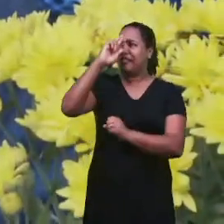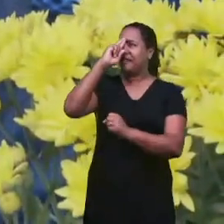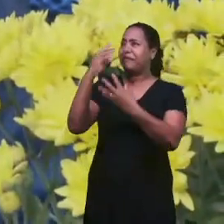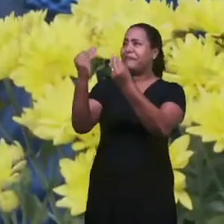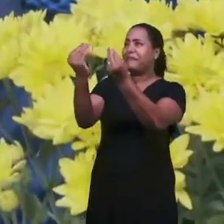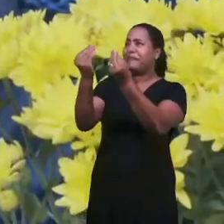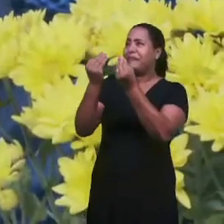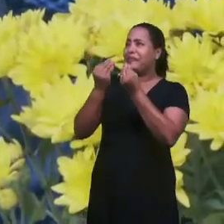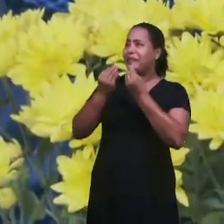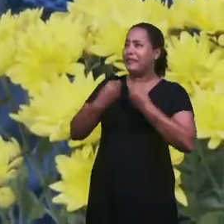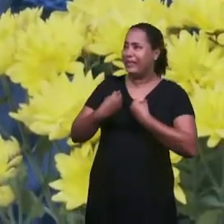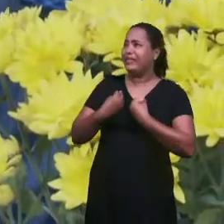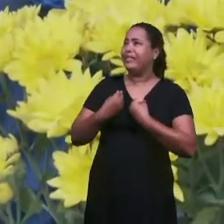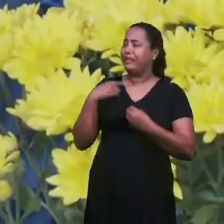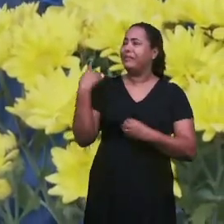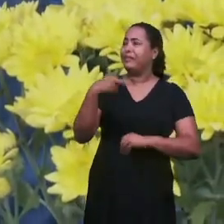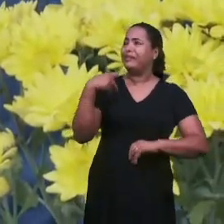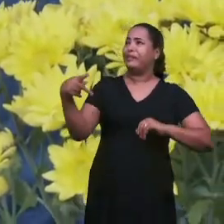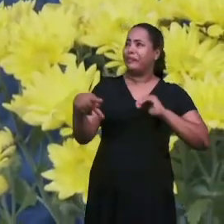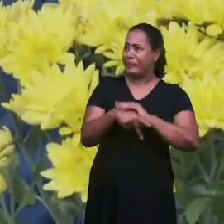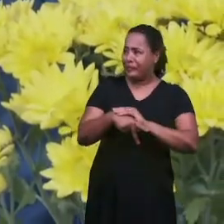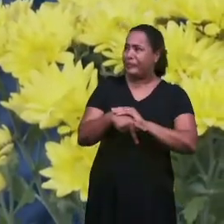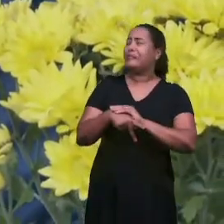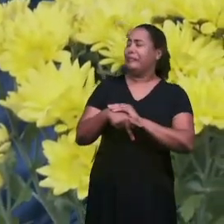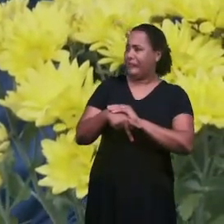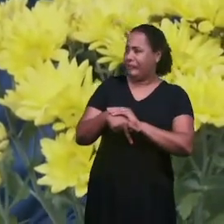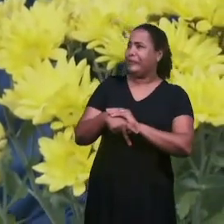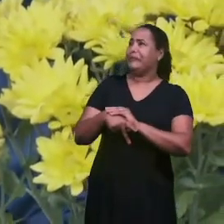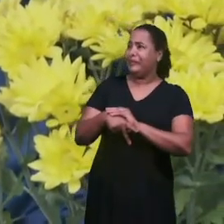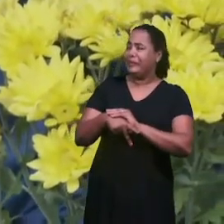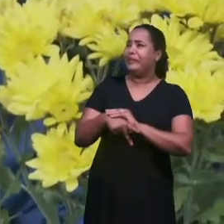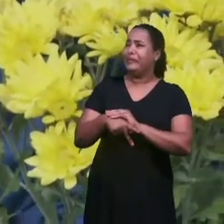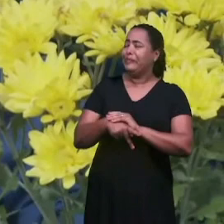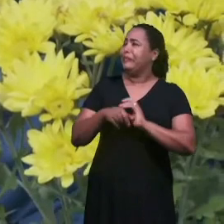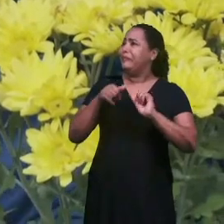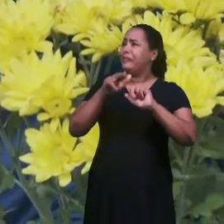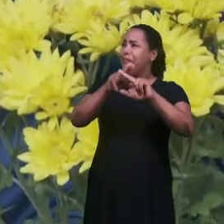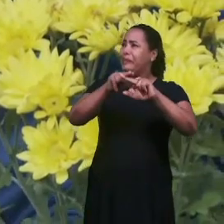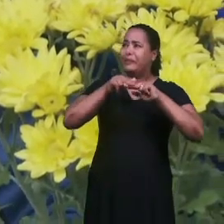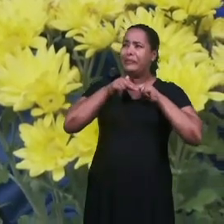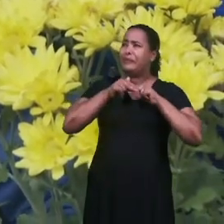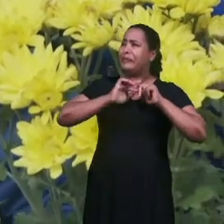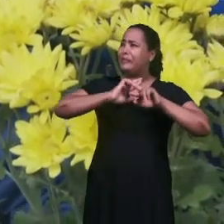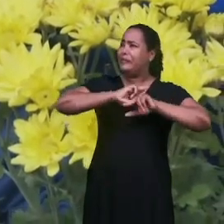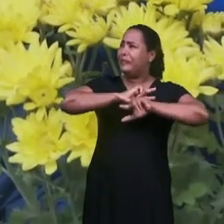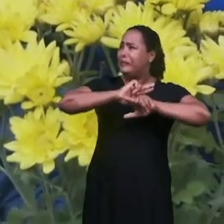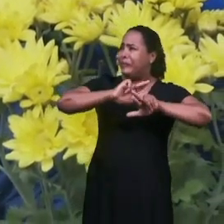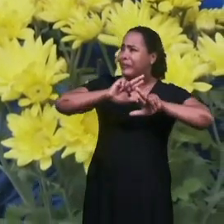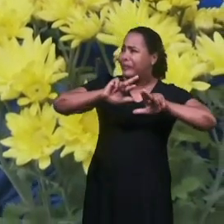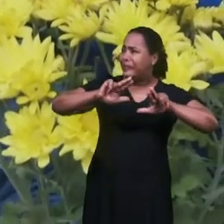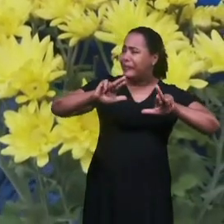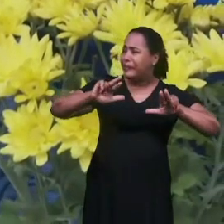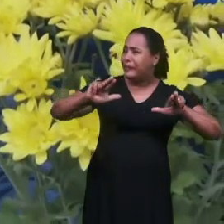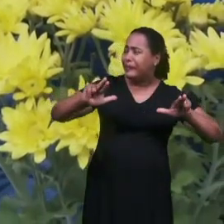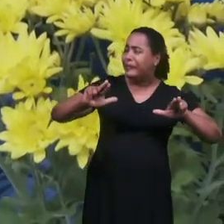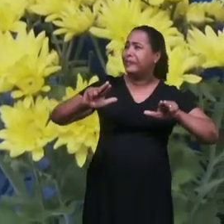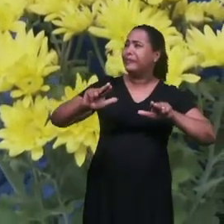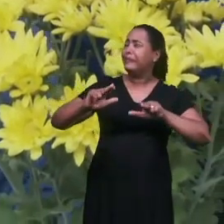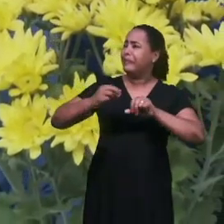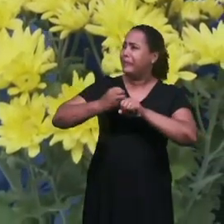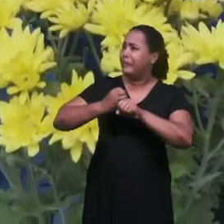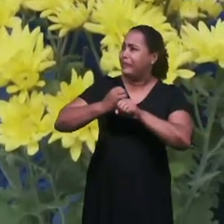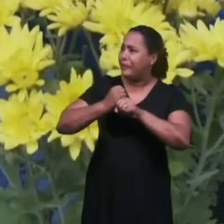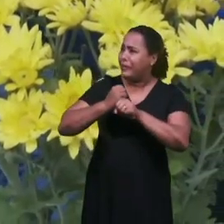concediste, para ser parte de ella. Tantos motivos, oh Dios, para vivir este próximo